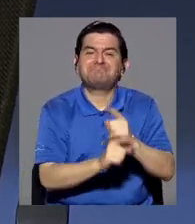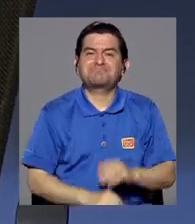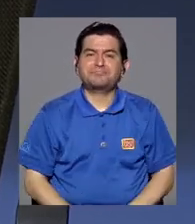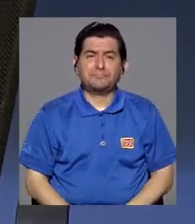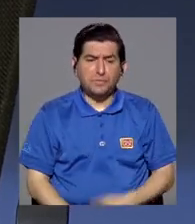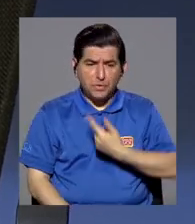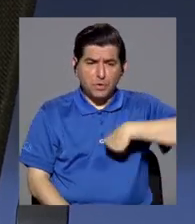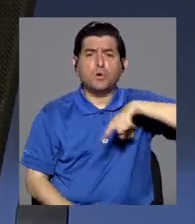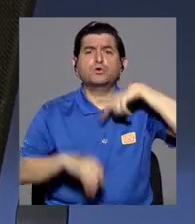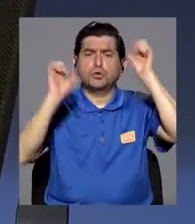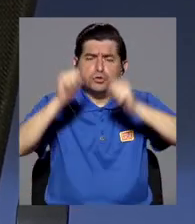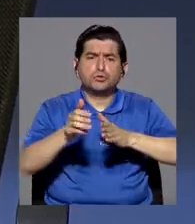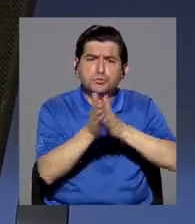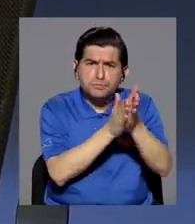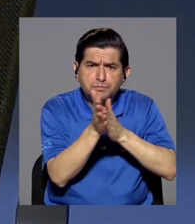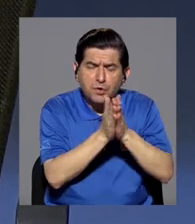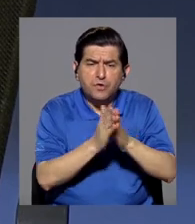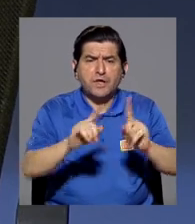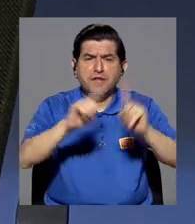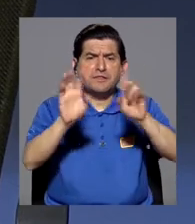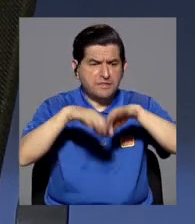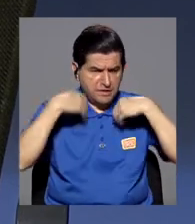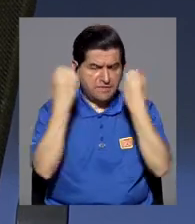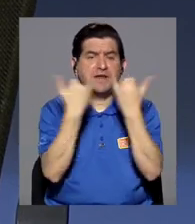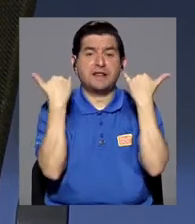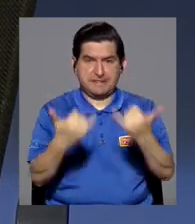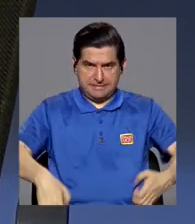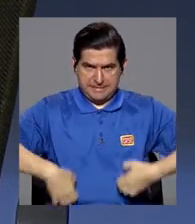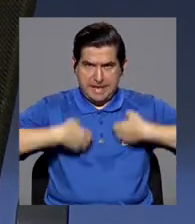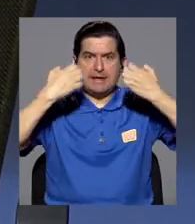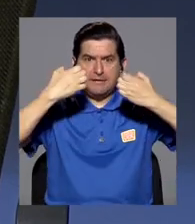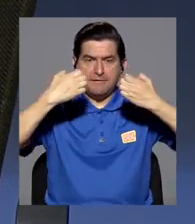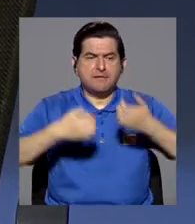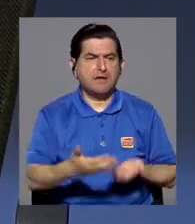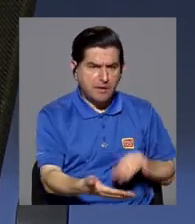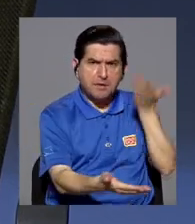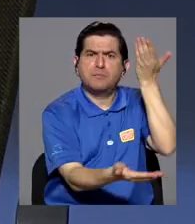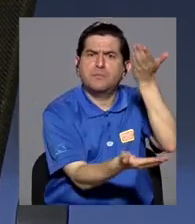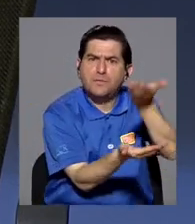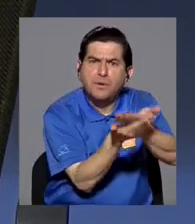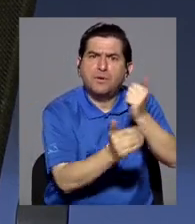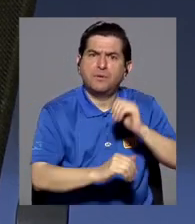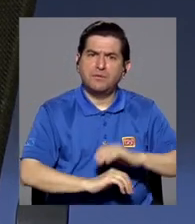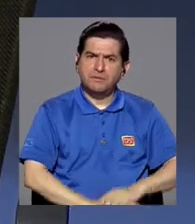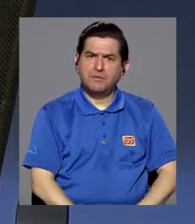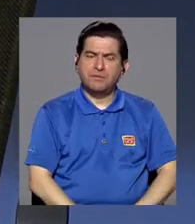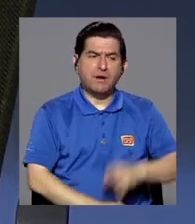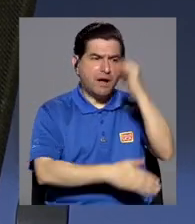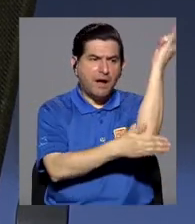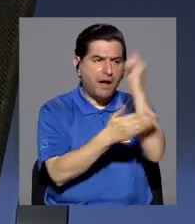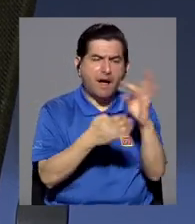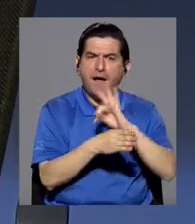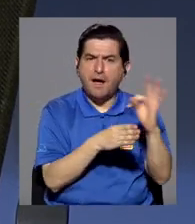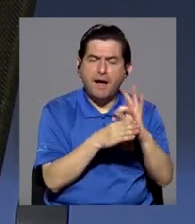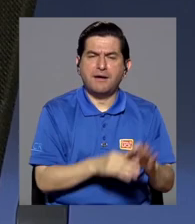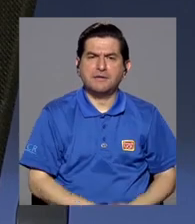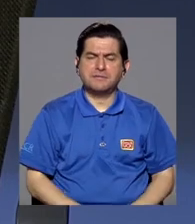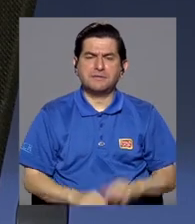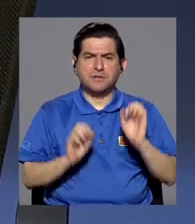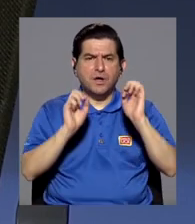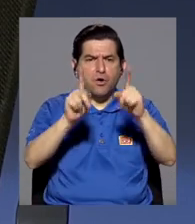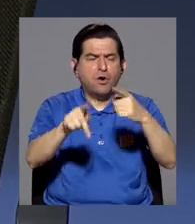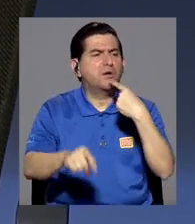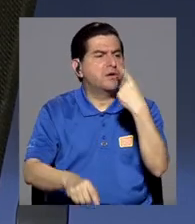podríamos aprovechar estas organizaciones que ya existen y plantear y arteterapia a ver quién tiene la